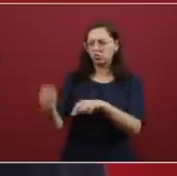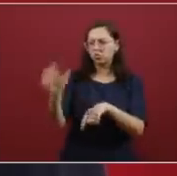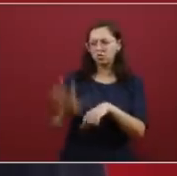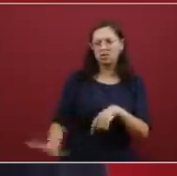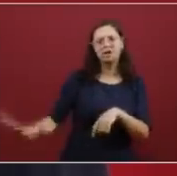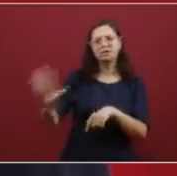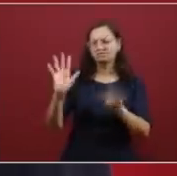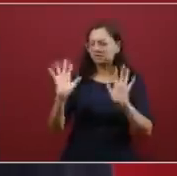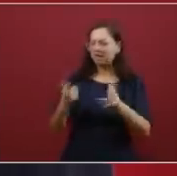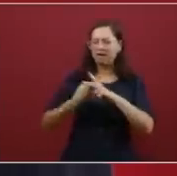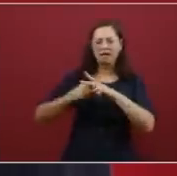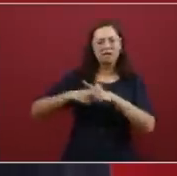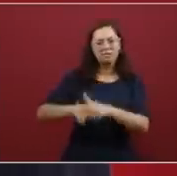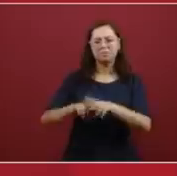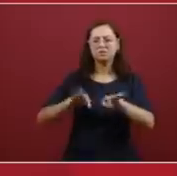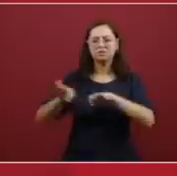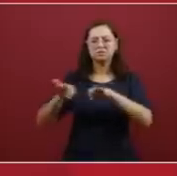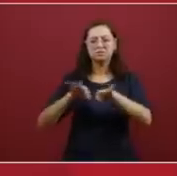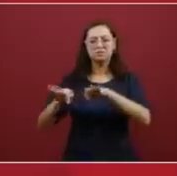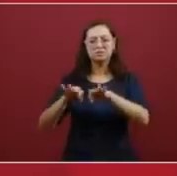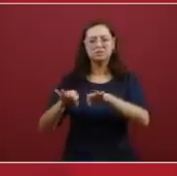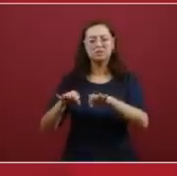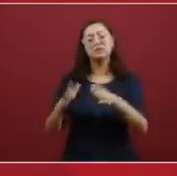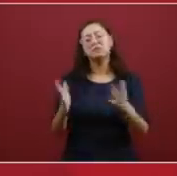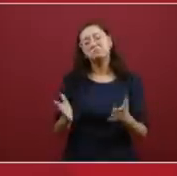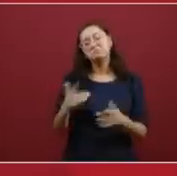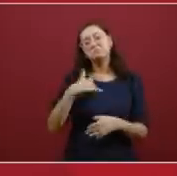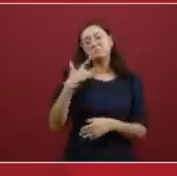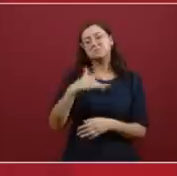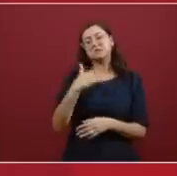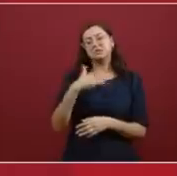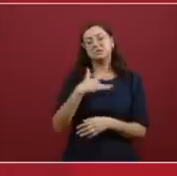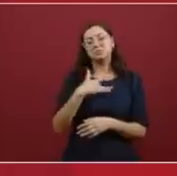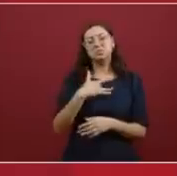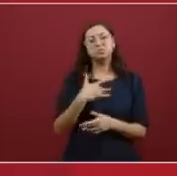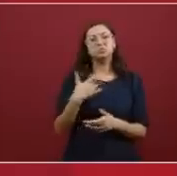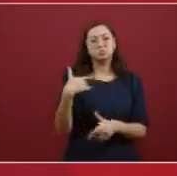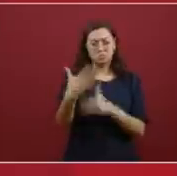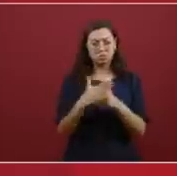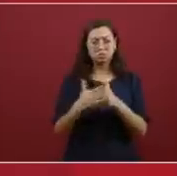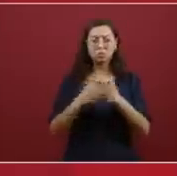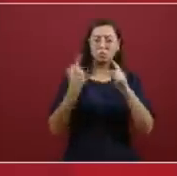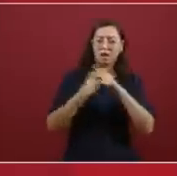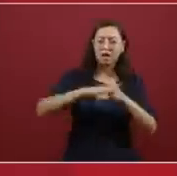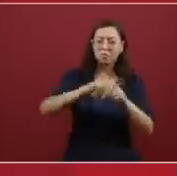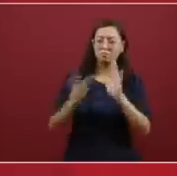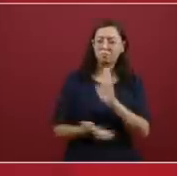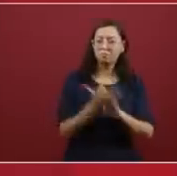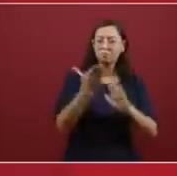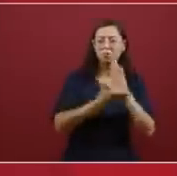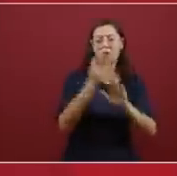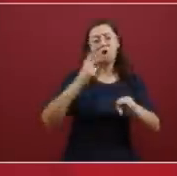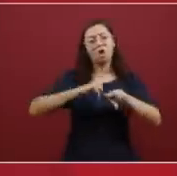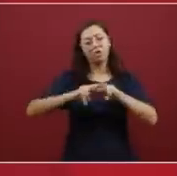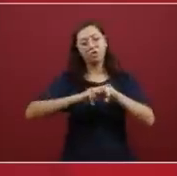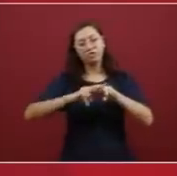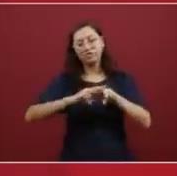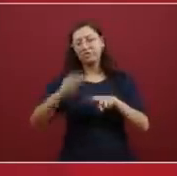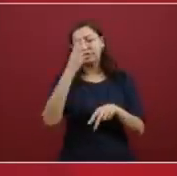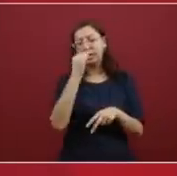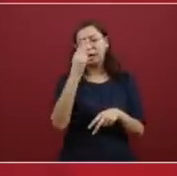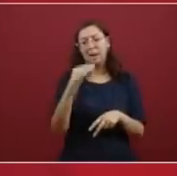consideramos que solo el Tren Maya va a significar la creación